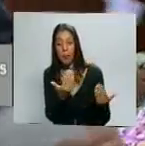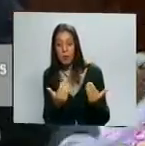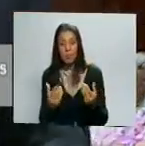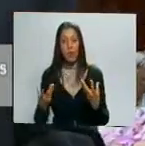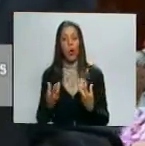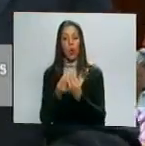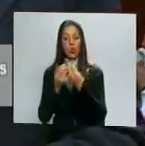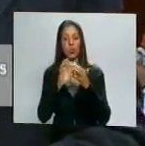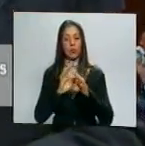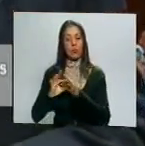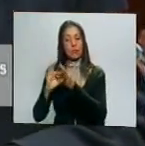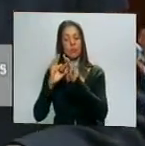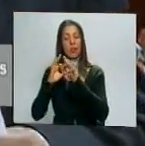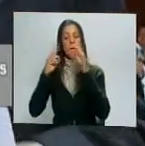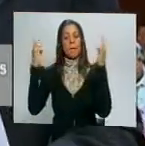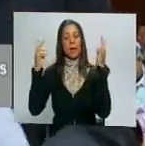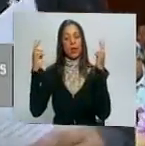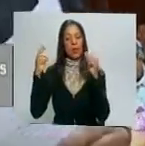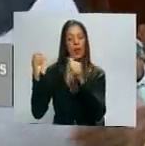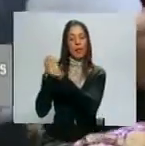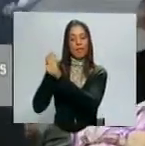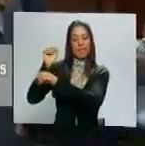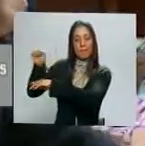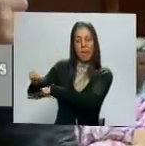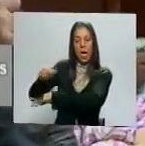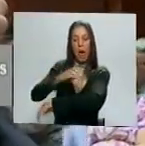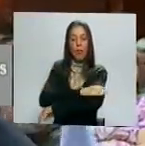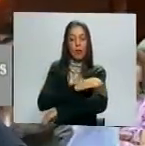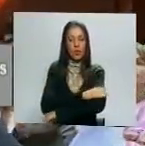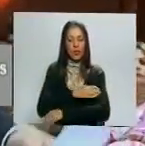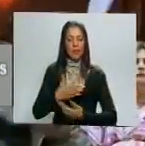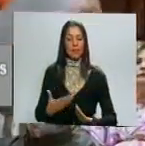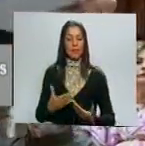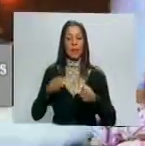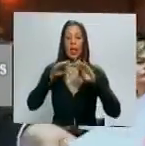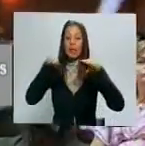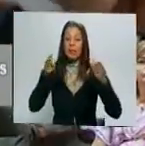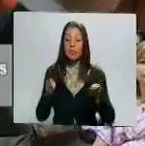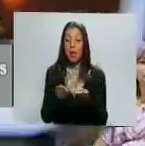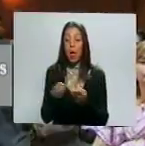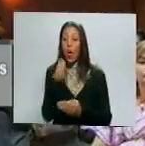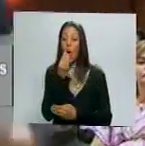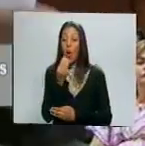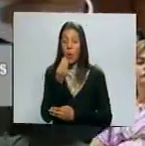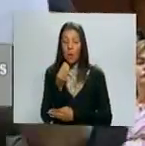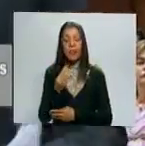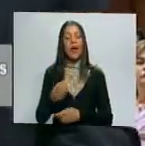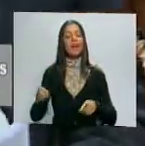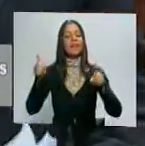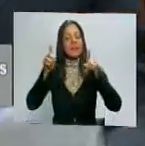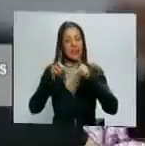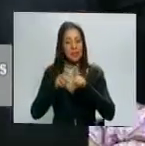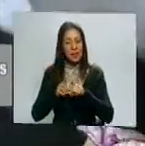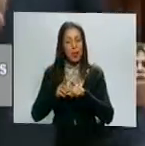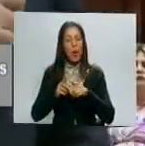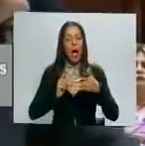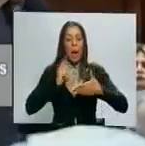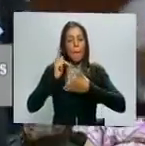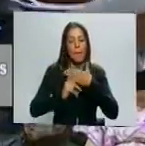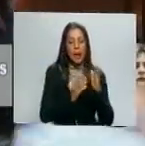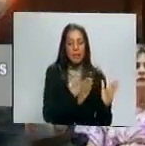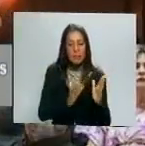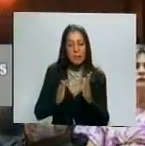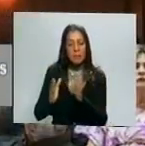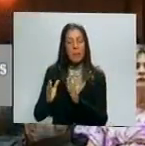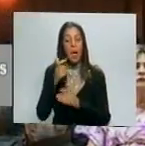Y los CLAP son eso. Los CLAP es una política de masas, una organización revolucionaria, política de masas